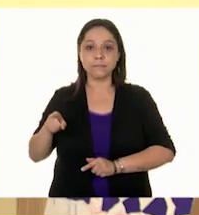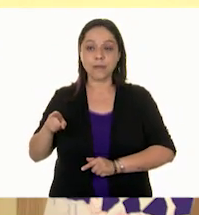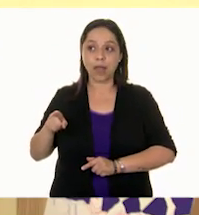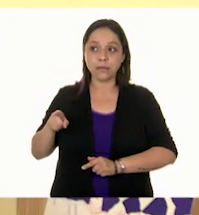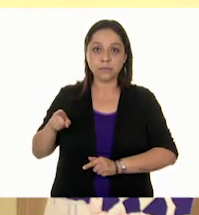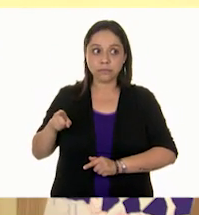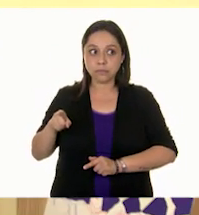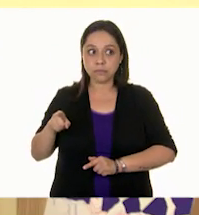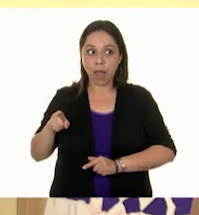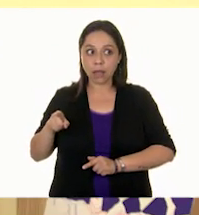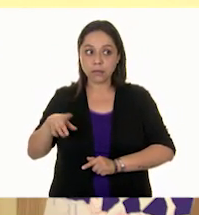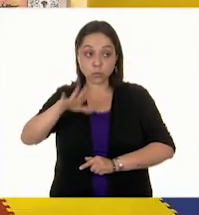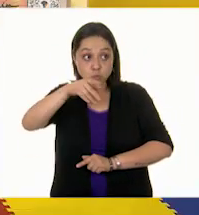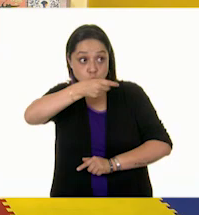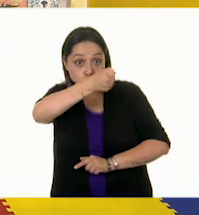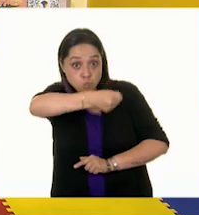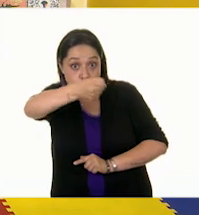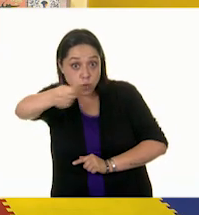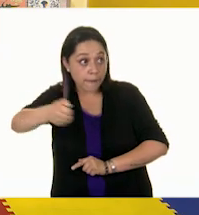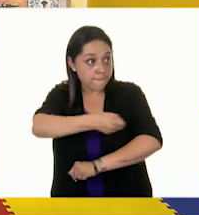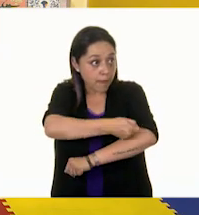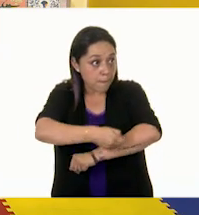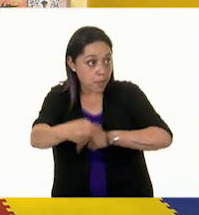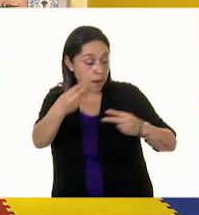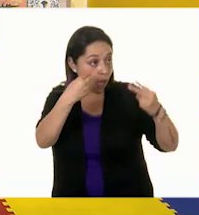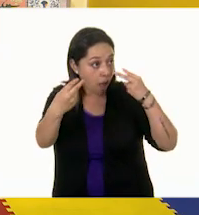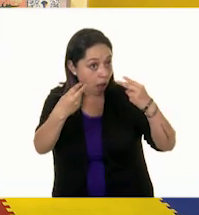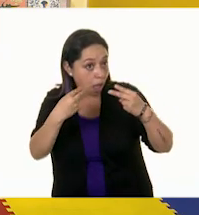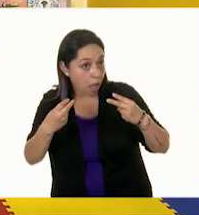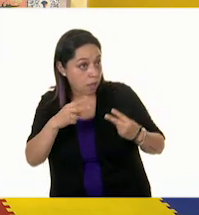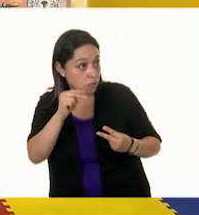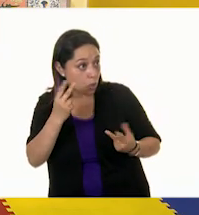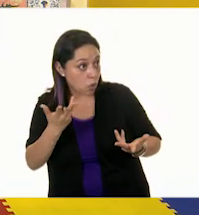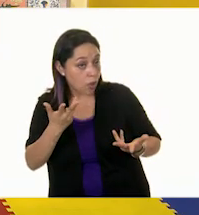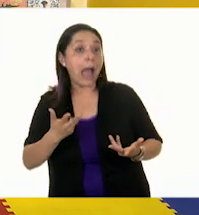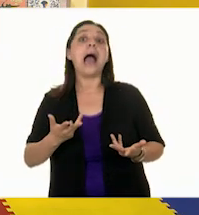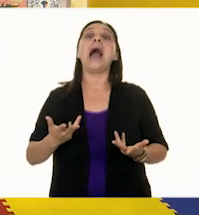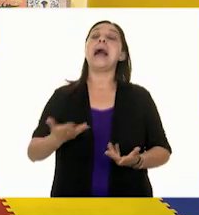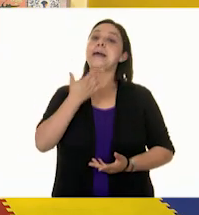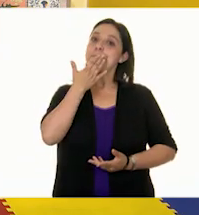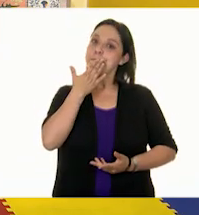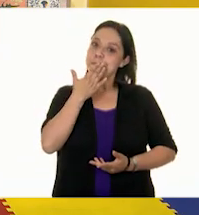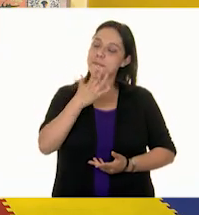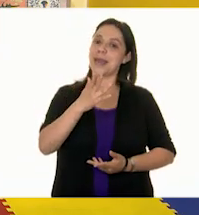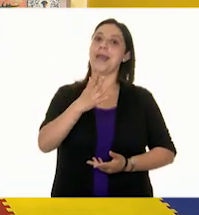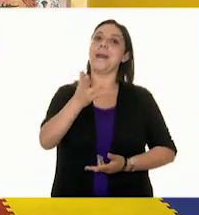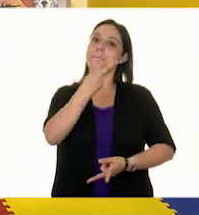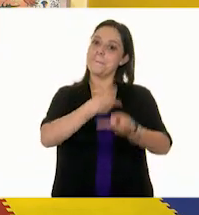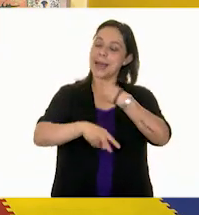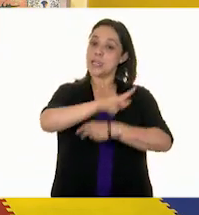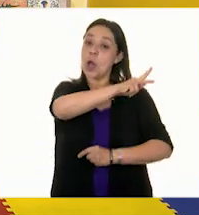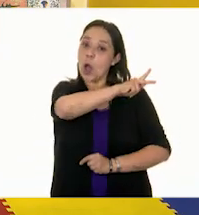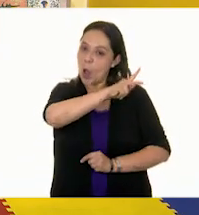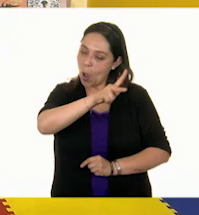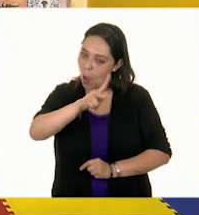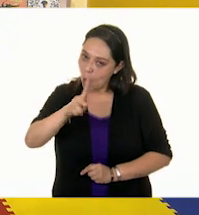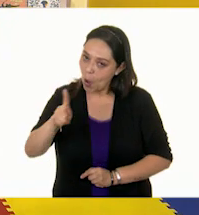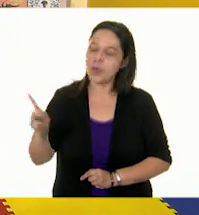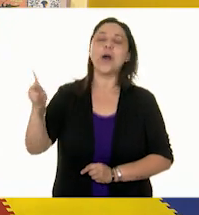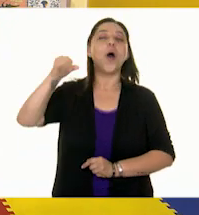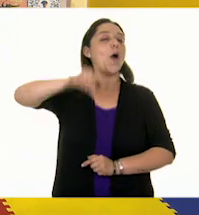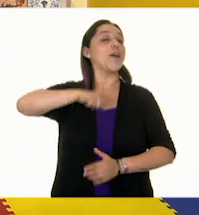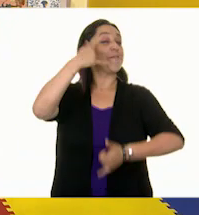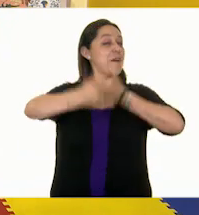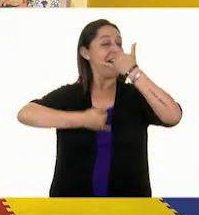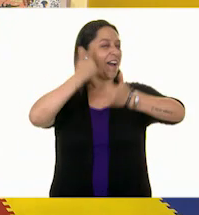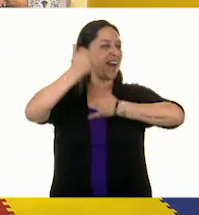Evelyn, ¿no vas a saludar a las familias que nos ven desde casa? ¡Bienvenidas y bienvenidos a todos a un día de